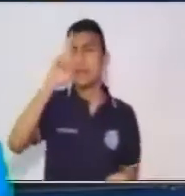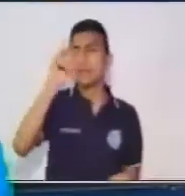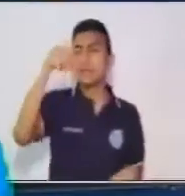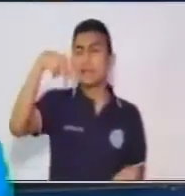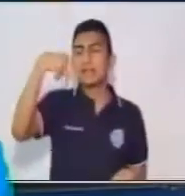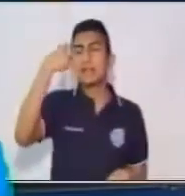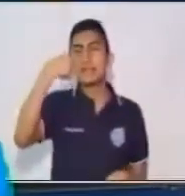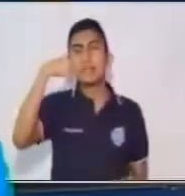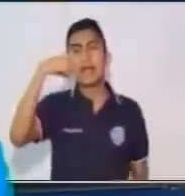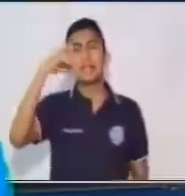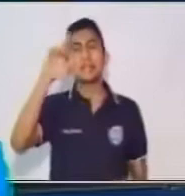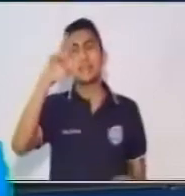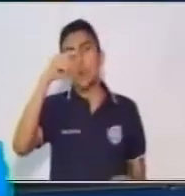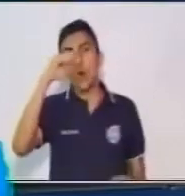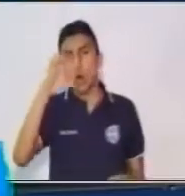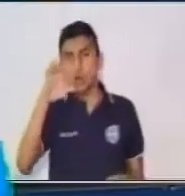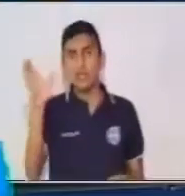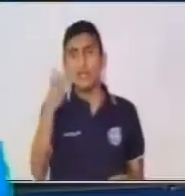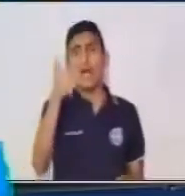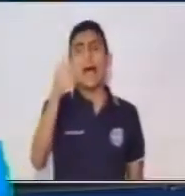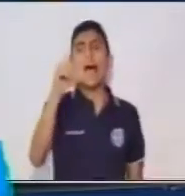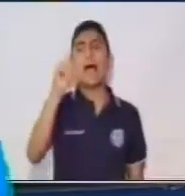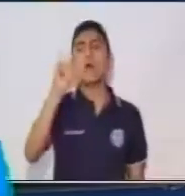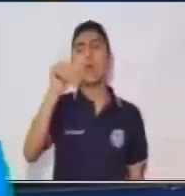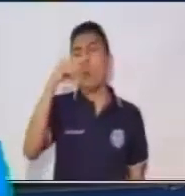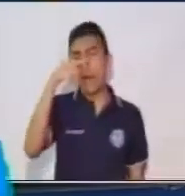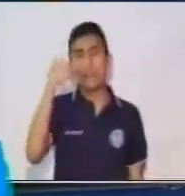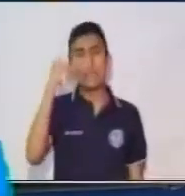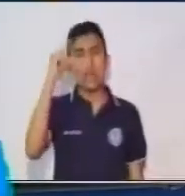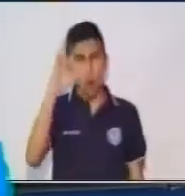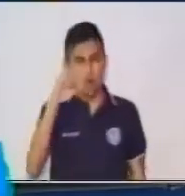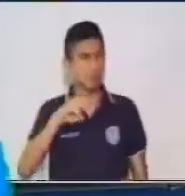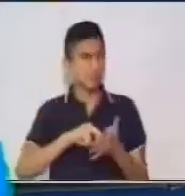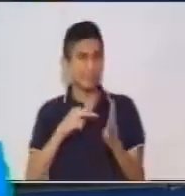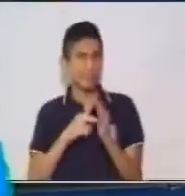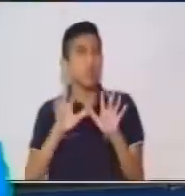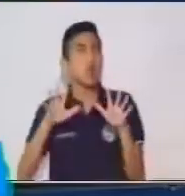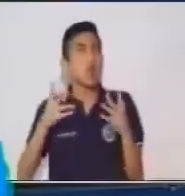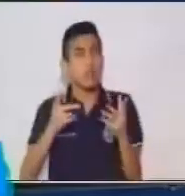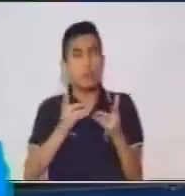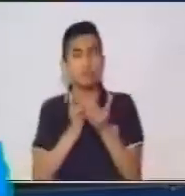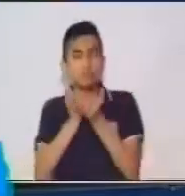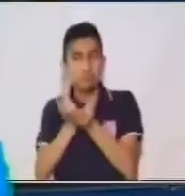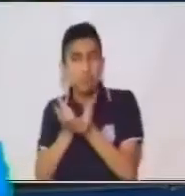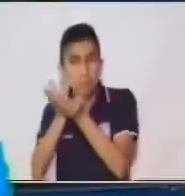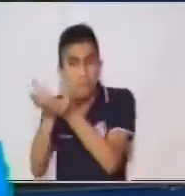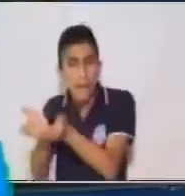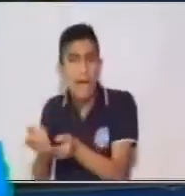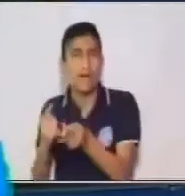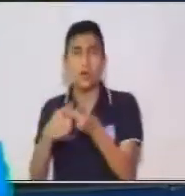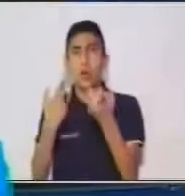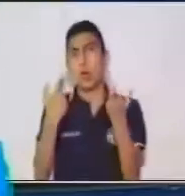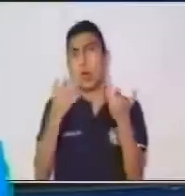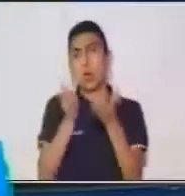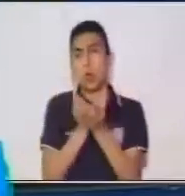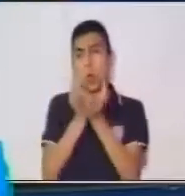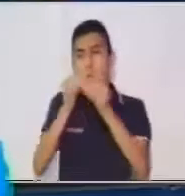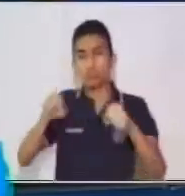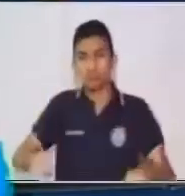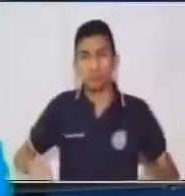ir conociendo qué transportes acuáticos conocemos. Vamos a iniciar con el